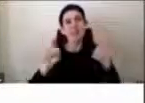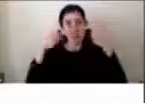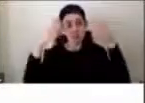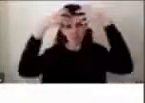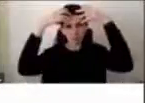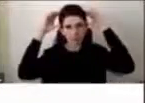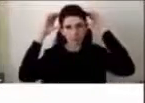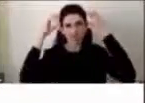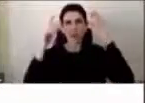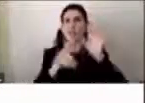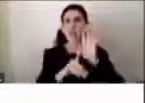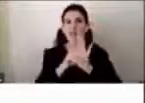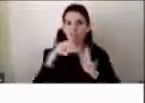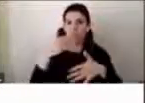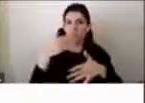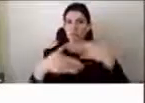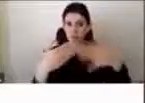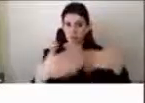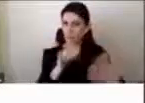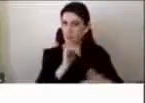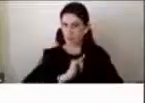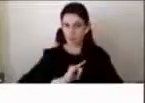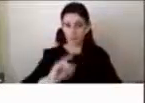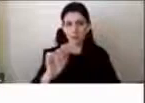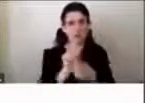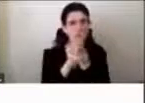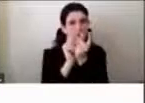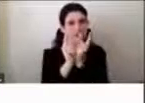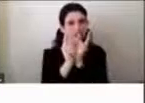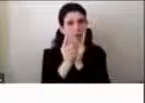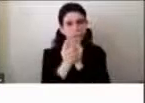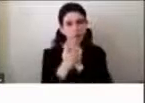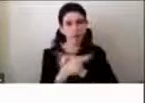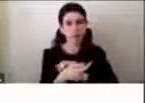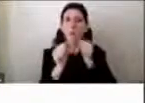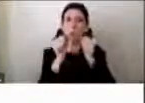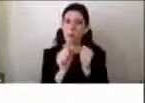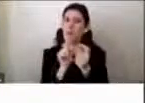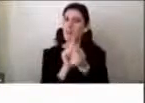va transformándose, tiene una condición de plasticidad.